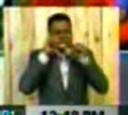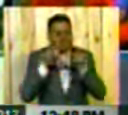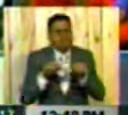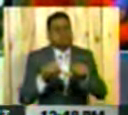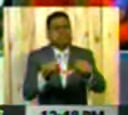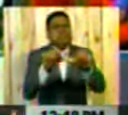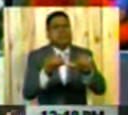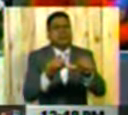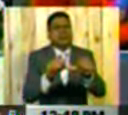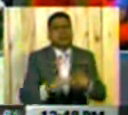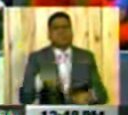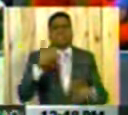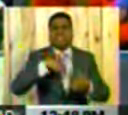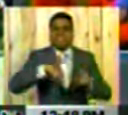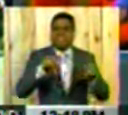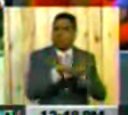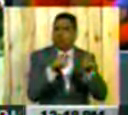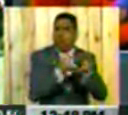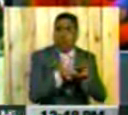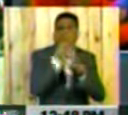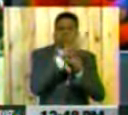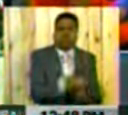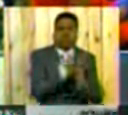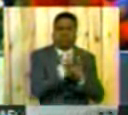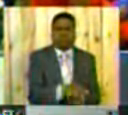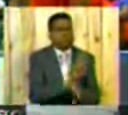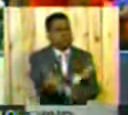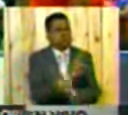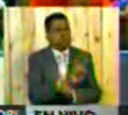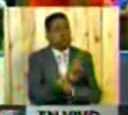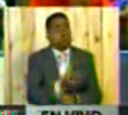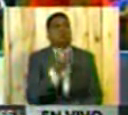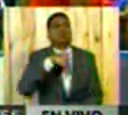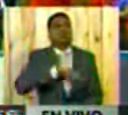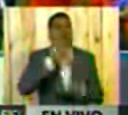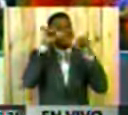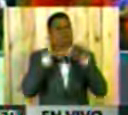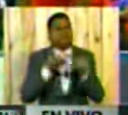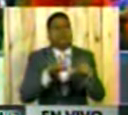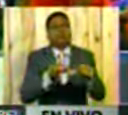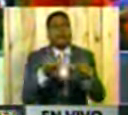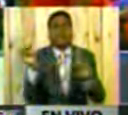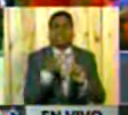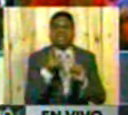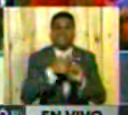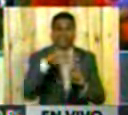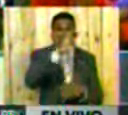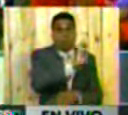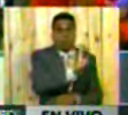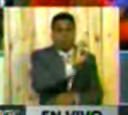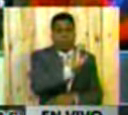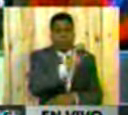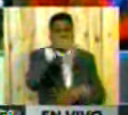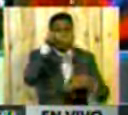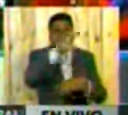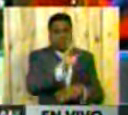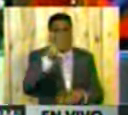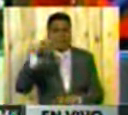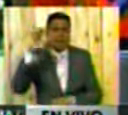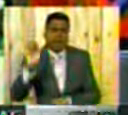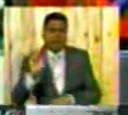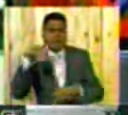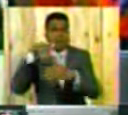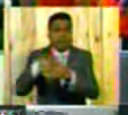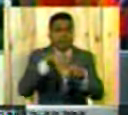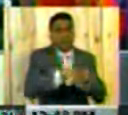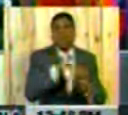instaurando una dictadura. ¿Cuál es su posición sobre eso? No, mira, nosotros hemos mantenido desde el principio que revocatorio en el 2016 no hay forma que lo haga,